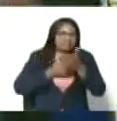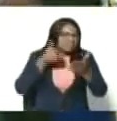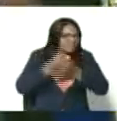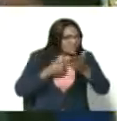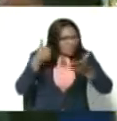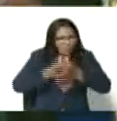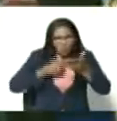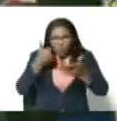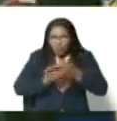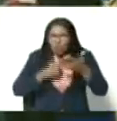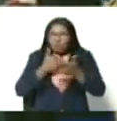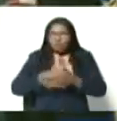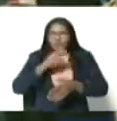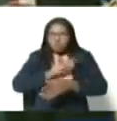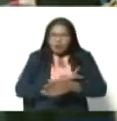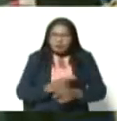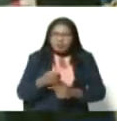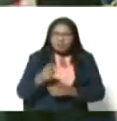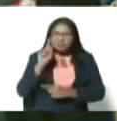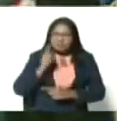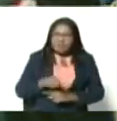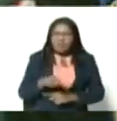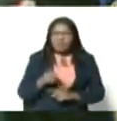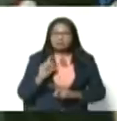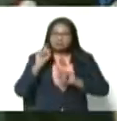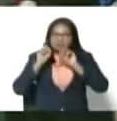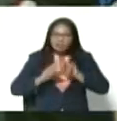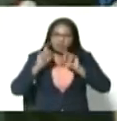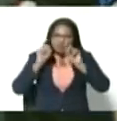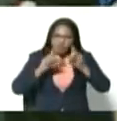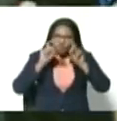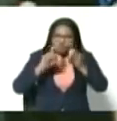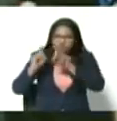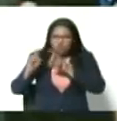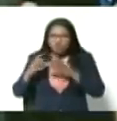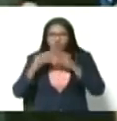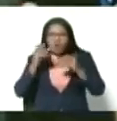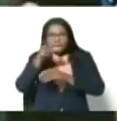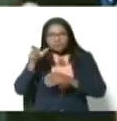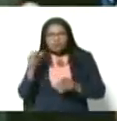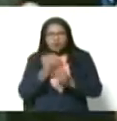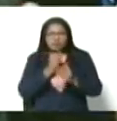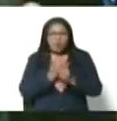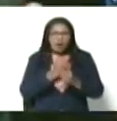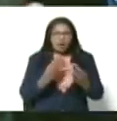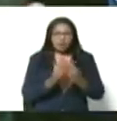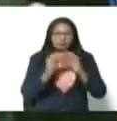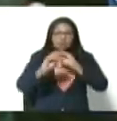Como debe ser, tiene que fastidiar a toda la gente que trabaja con él.